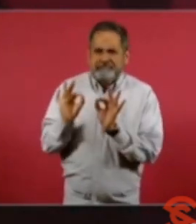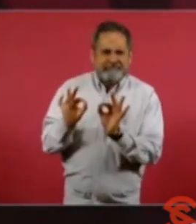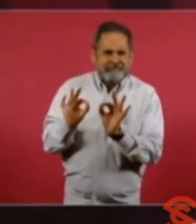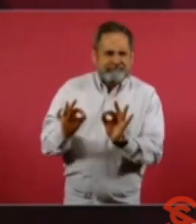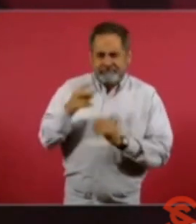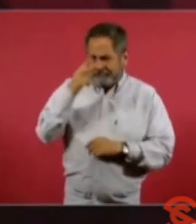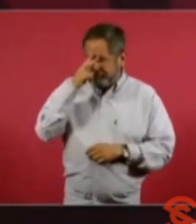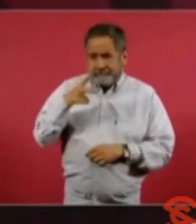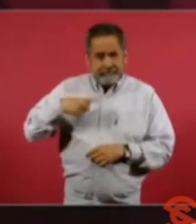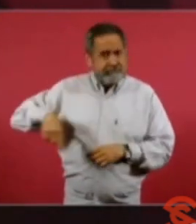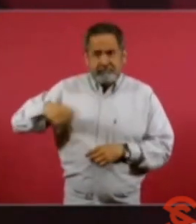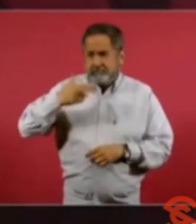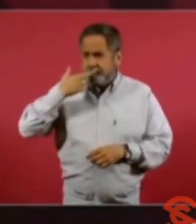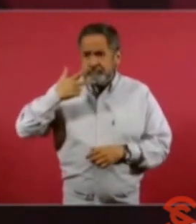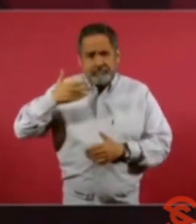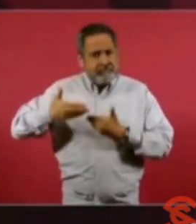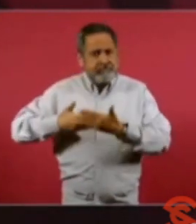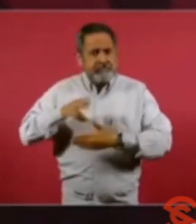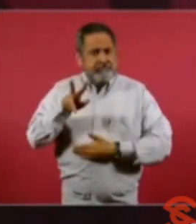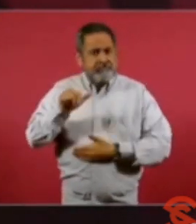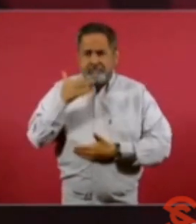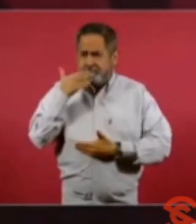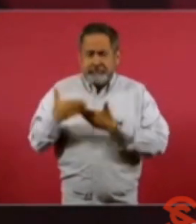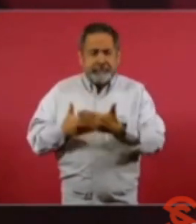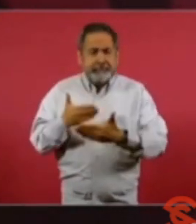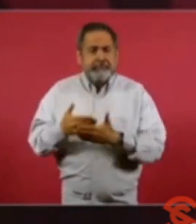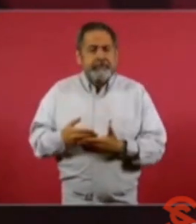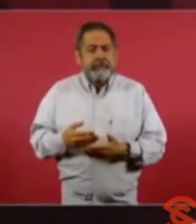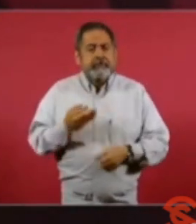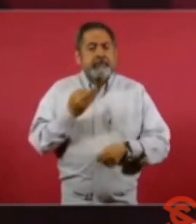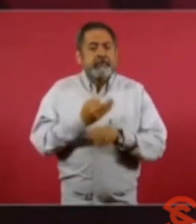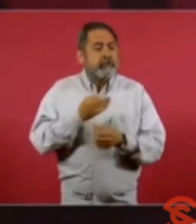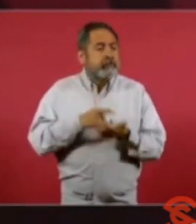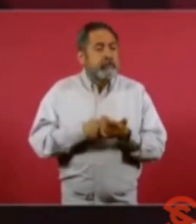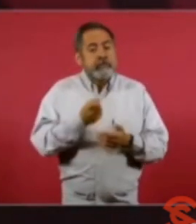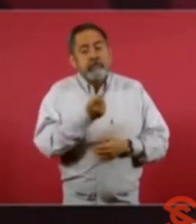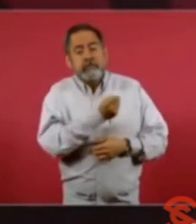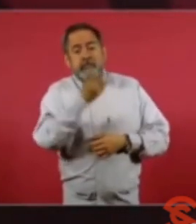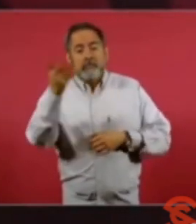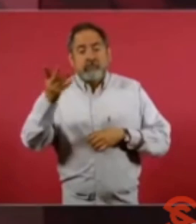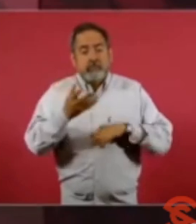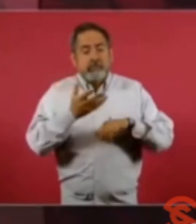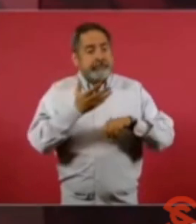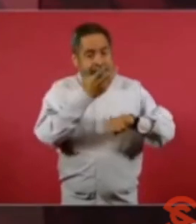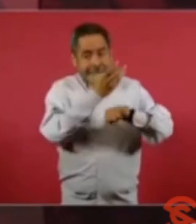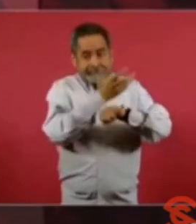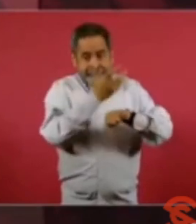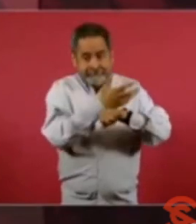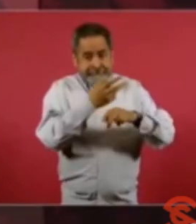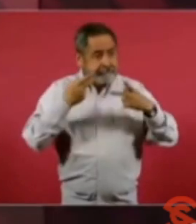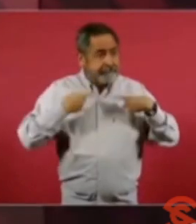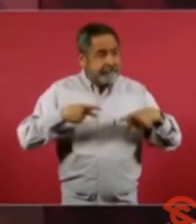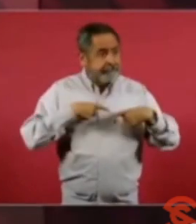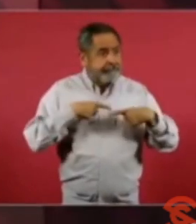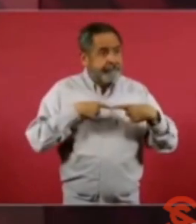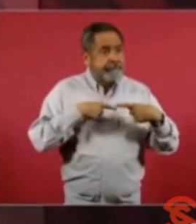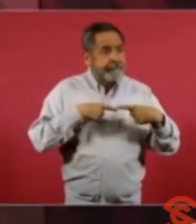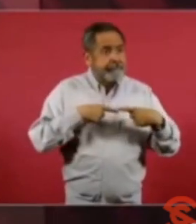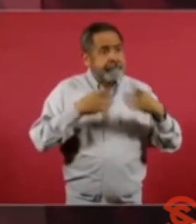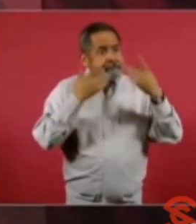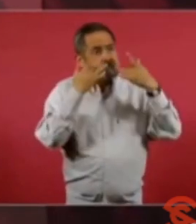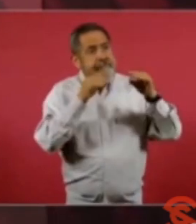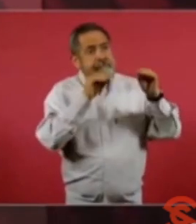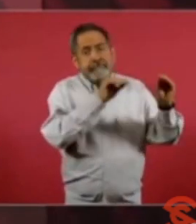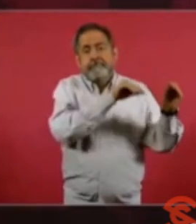que este que se están viniendo a vivir y a trabajar de Estados Unidos